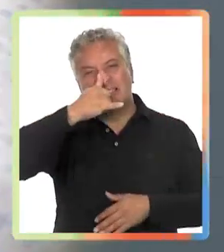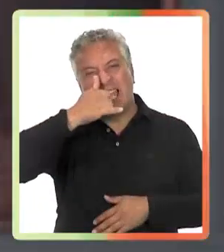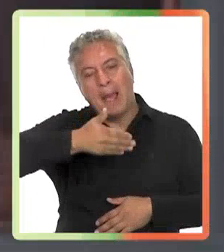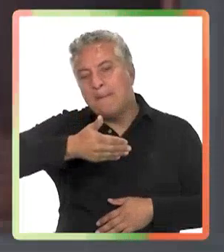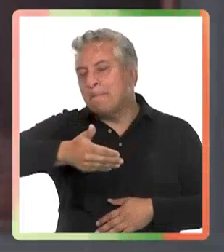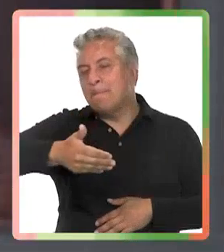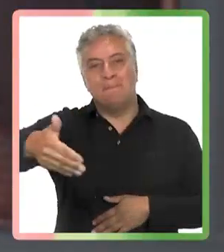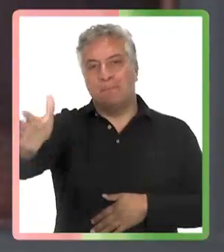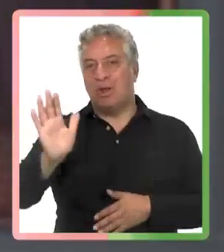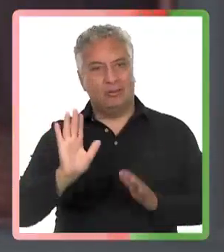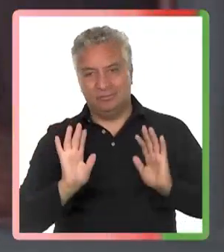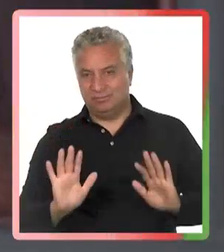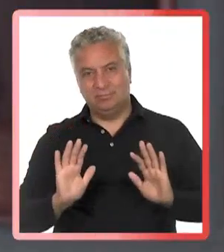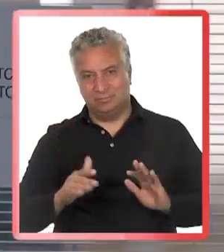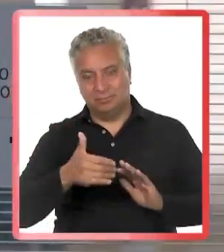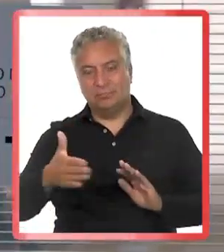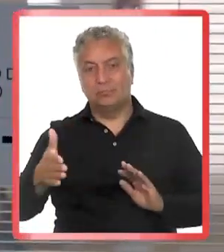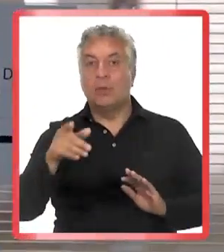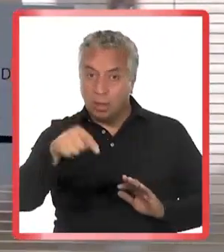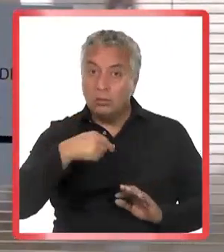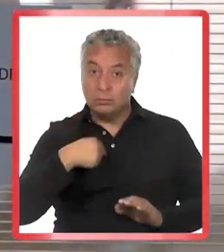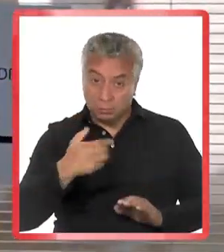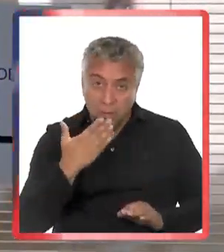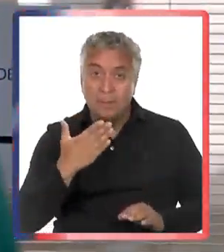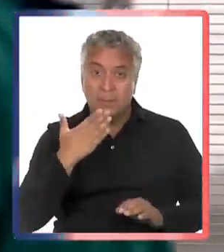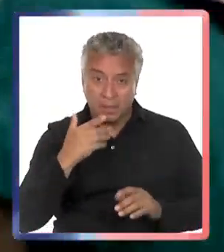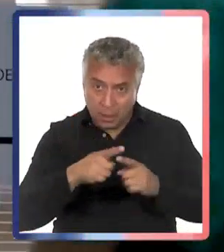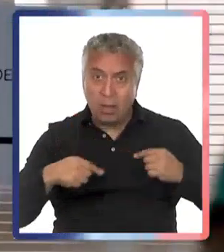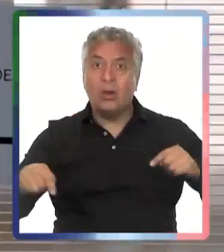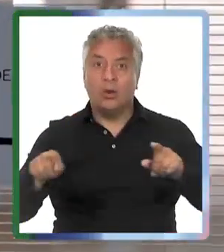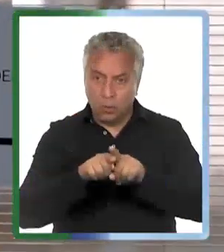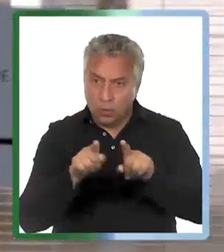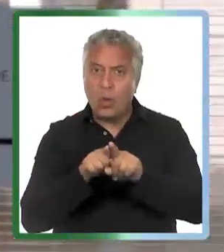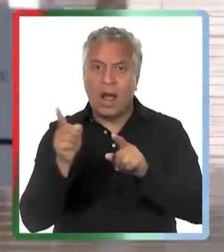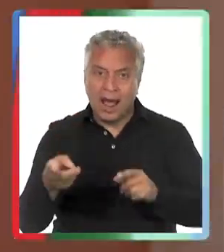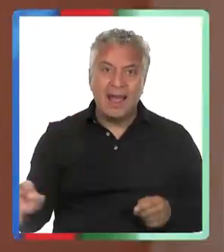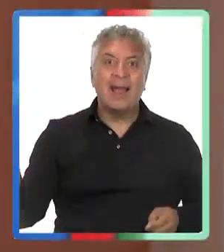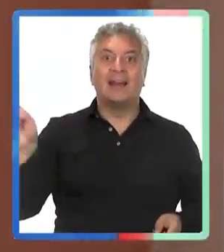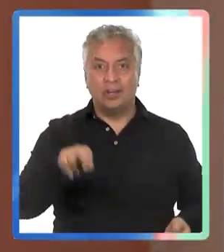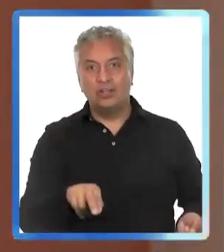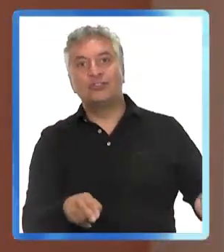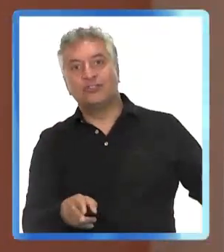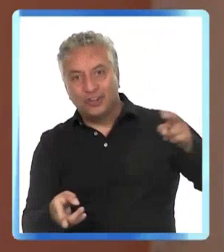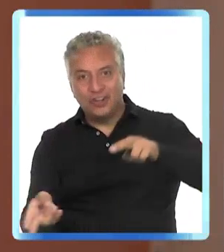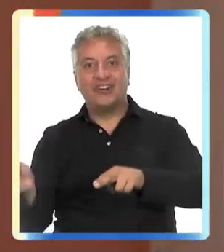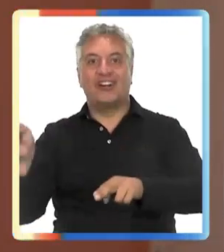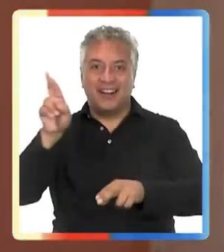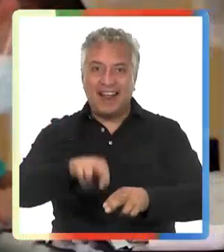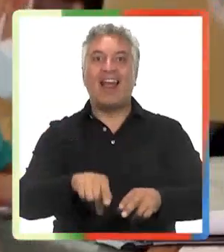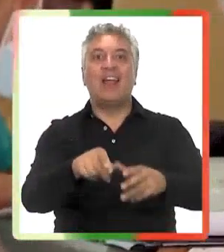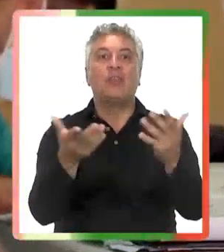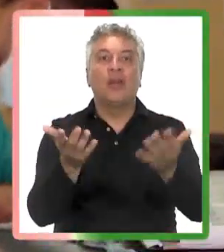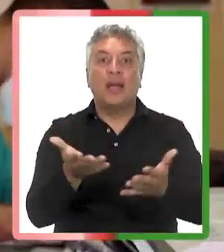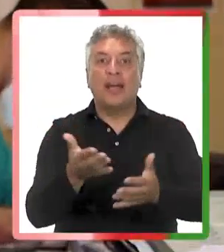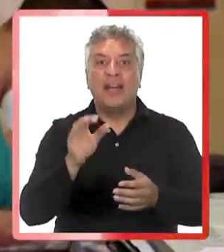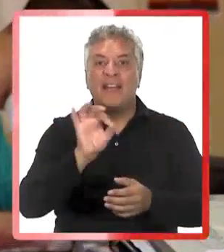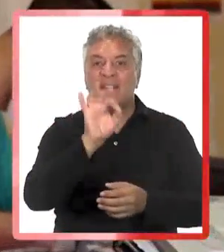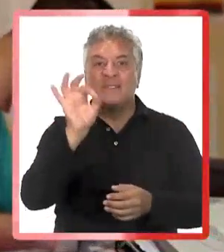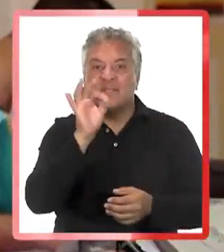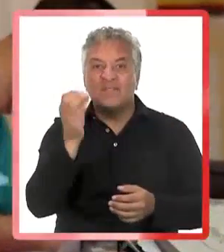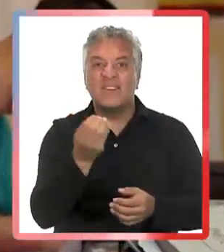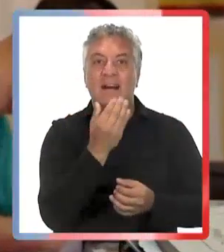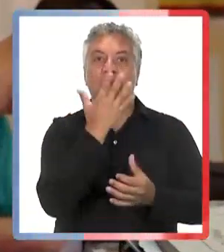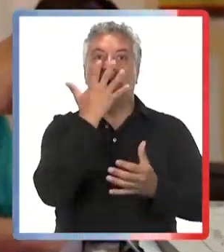endémico en el tiempo. Y por ello también lo que estamos viendo es que están retornando todos los otros virus respiratorios que habían